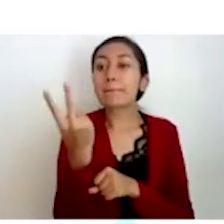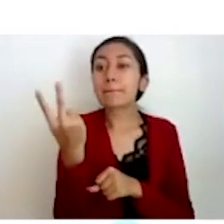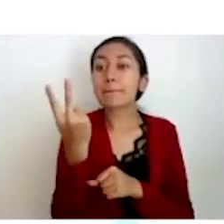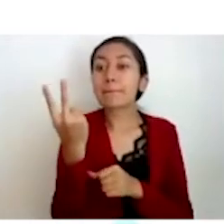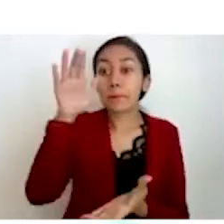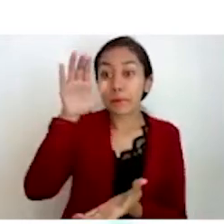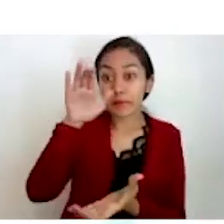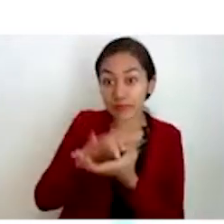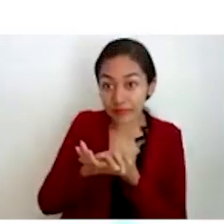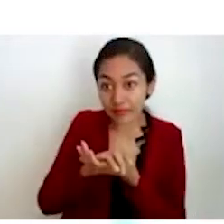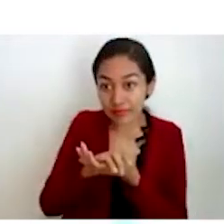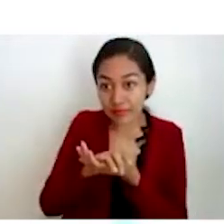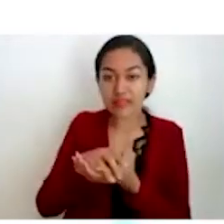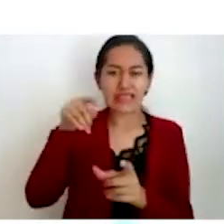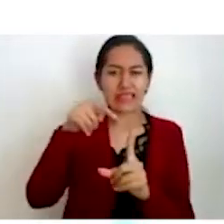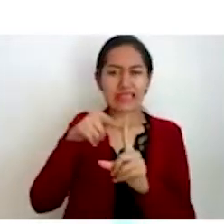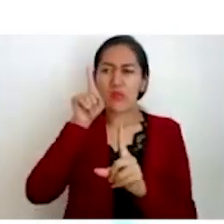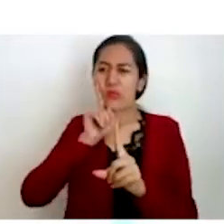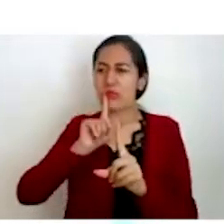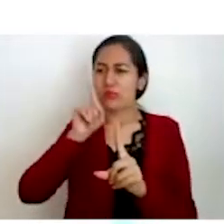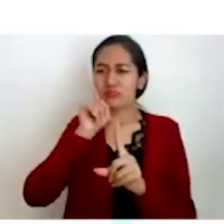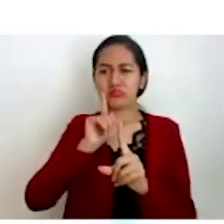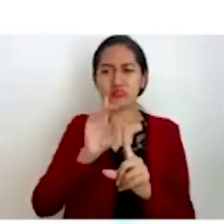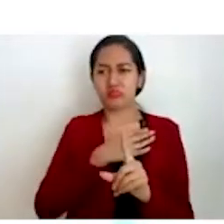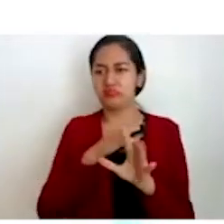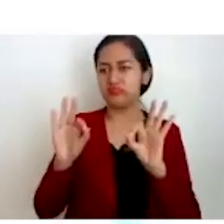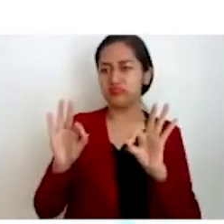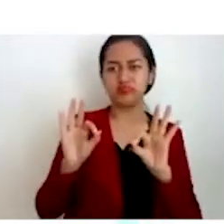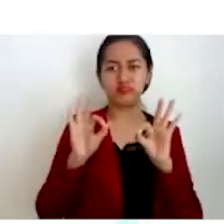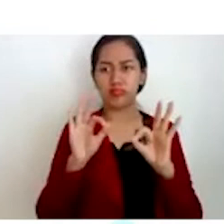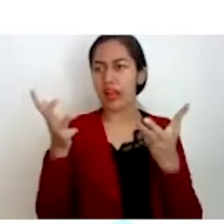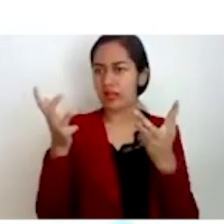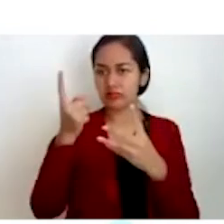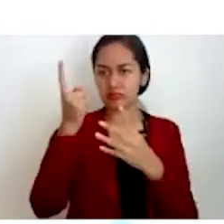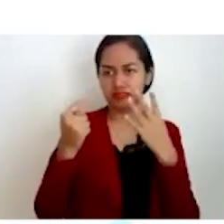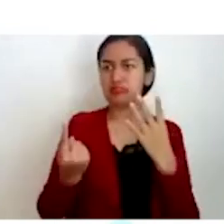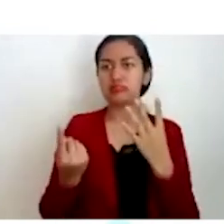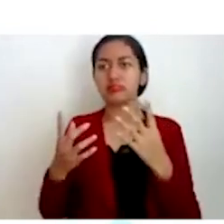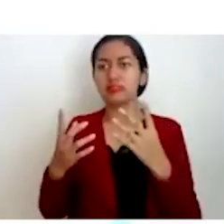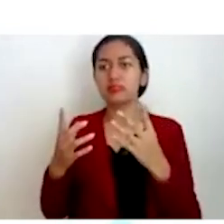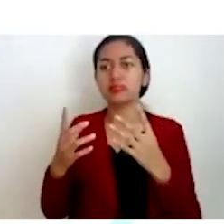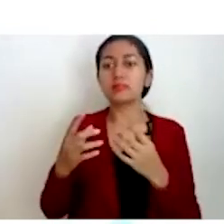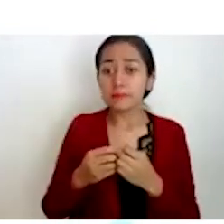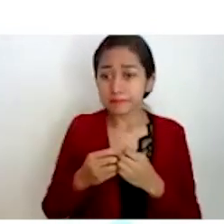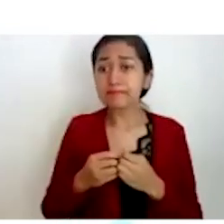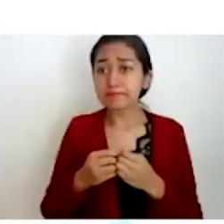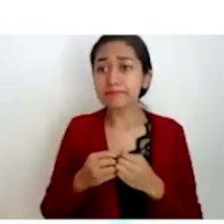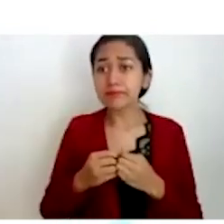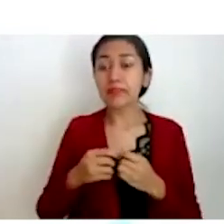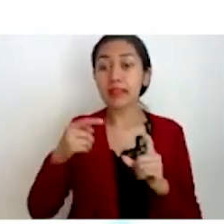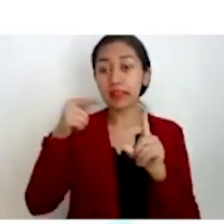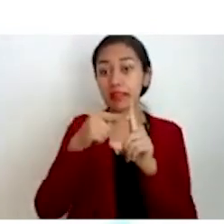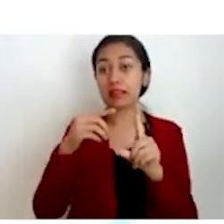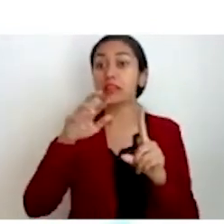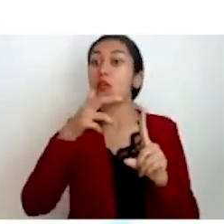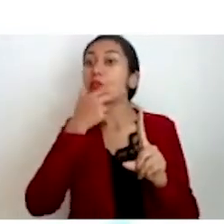Río, una mujer independiente y adelantada a su época, Roberto Cañedo y Miroslava,